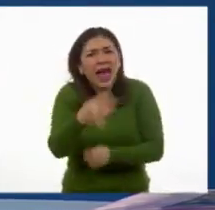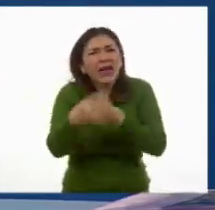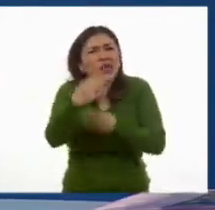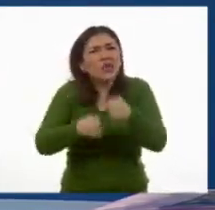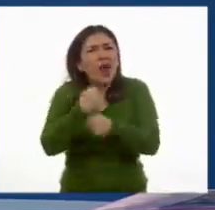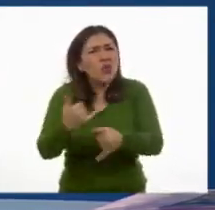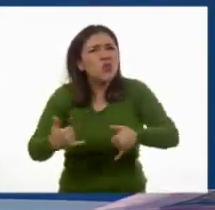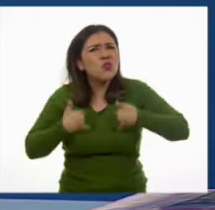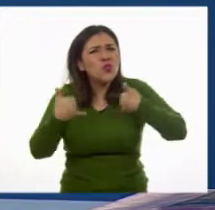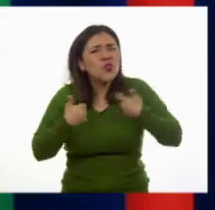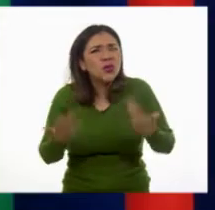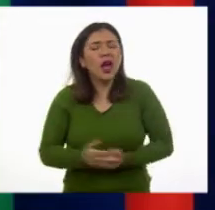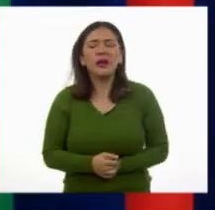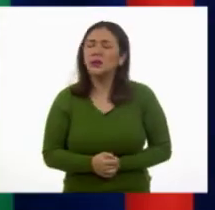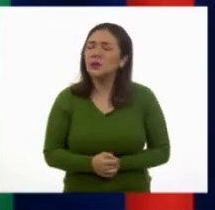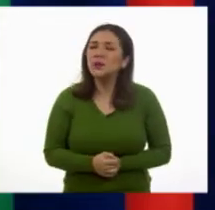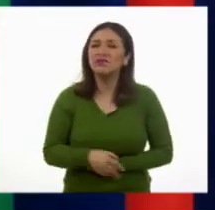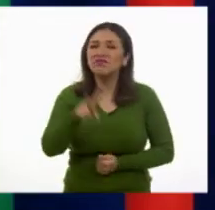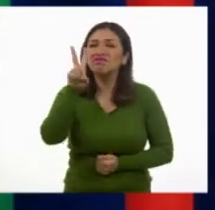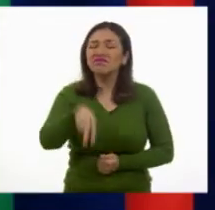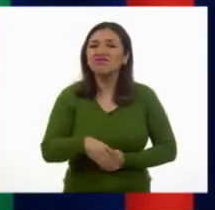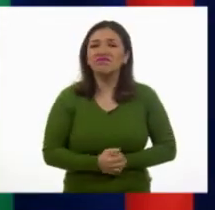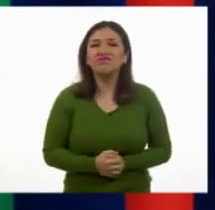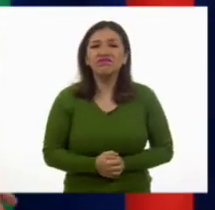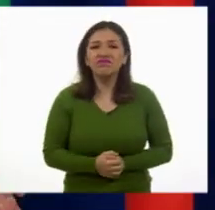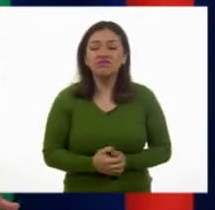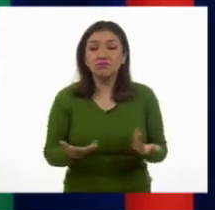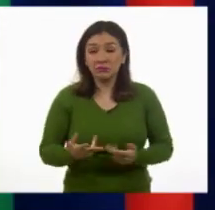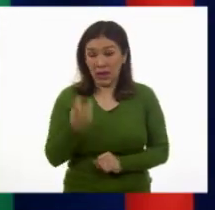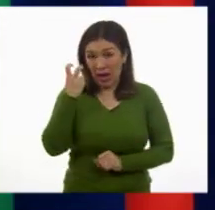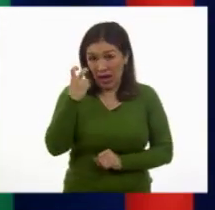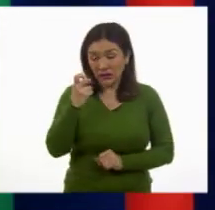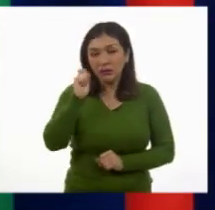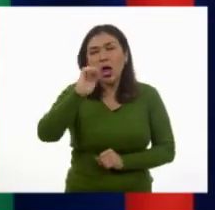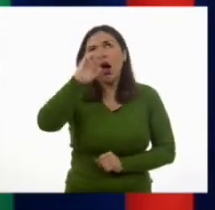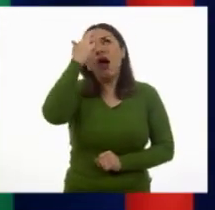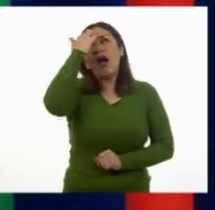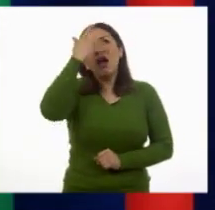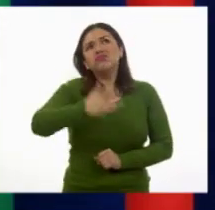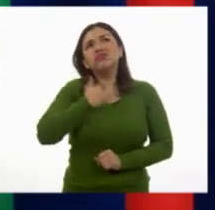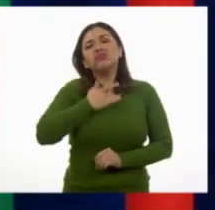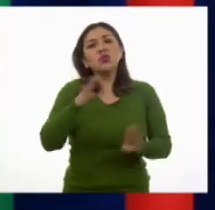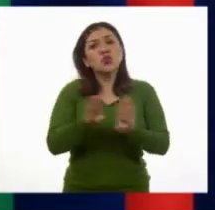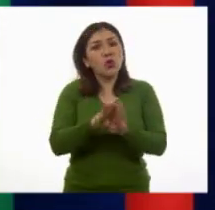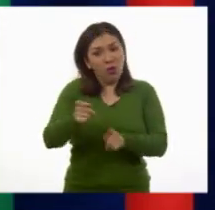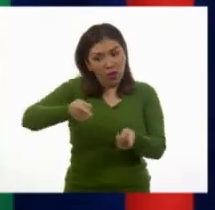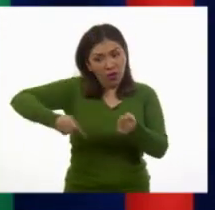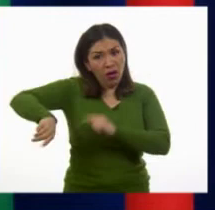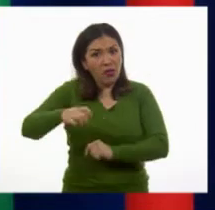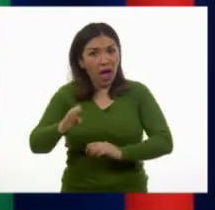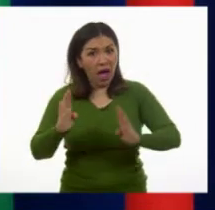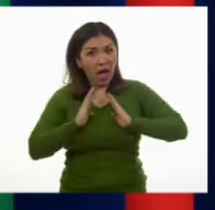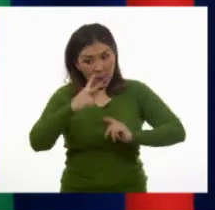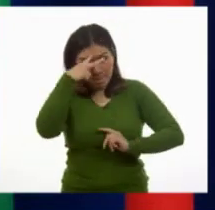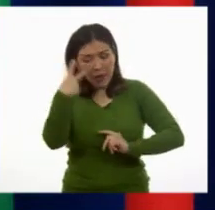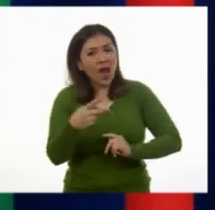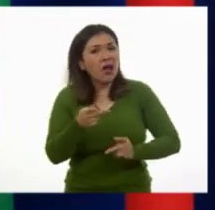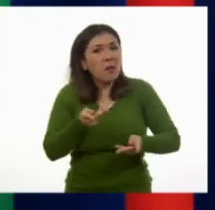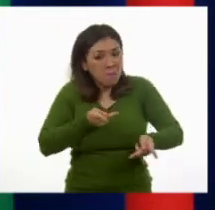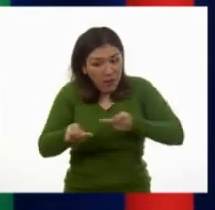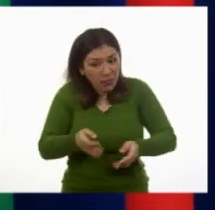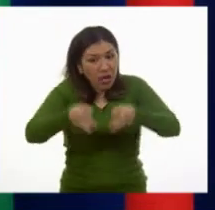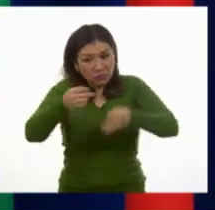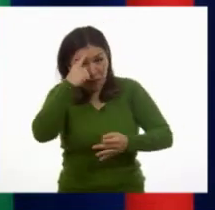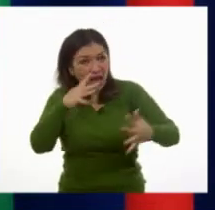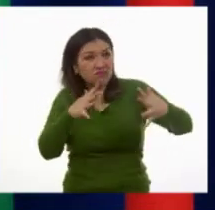14 años. Uf. Así es, Ton. Y esto lo que nos recuerda es lo poco preparado que estaba el ejército mexicano para